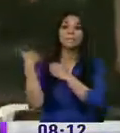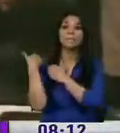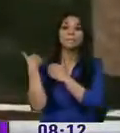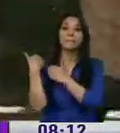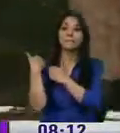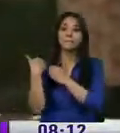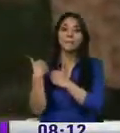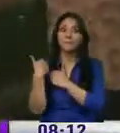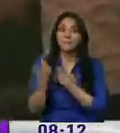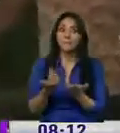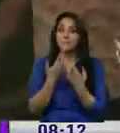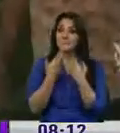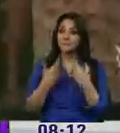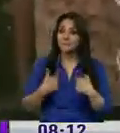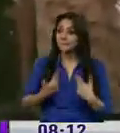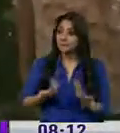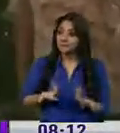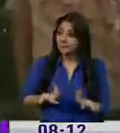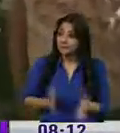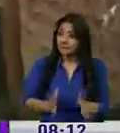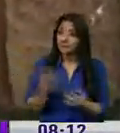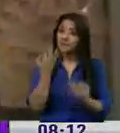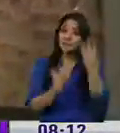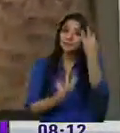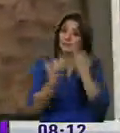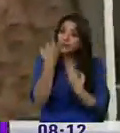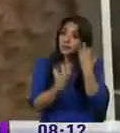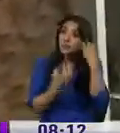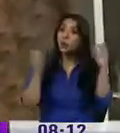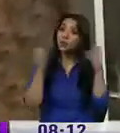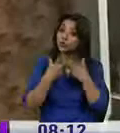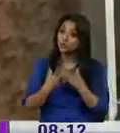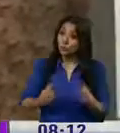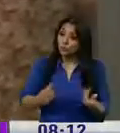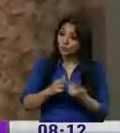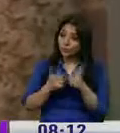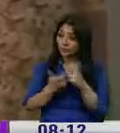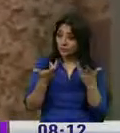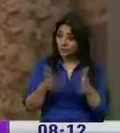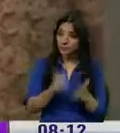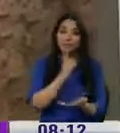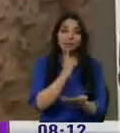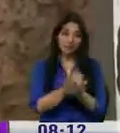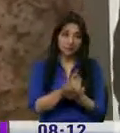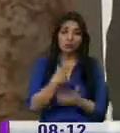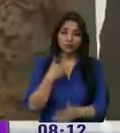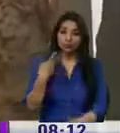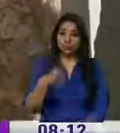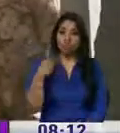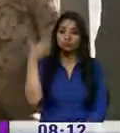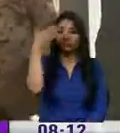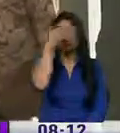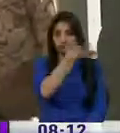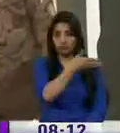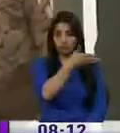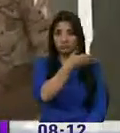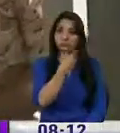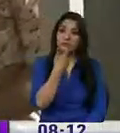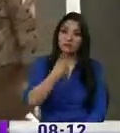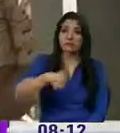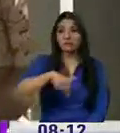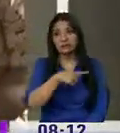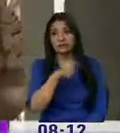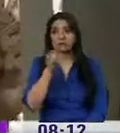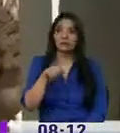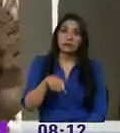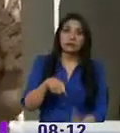no les dan una respuesta y no les dan una solución definitiva al problema si legalmente se dan las vueltas pues